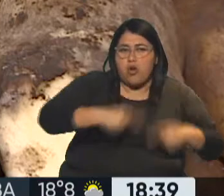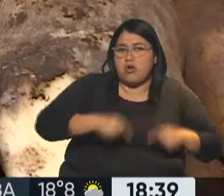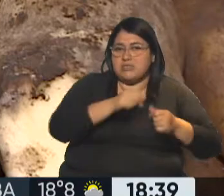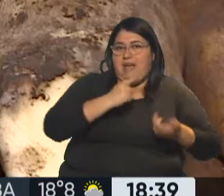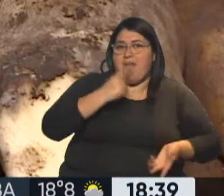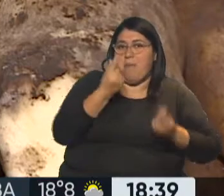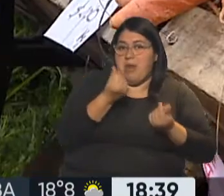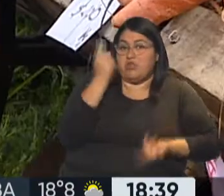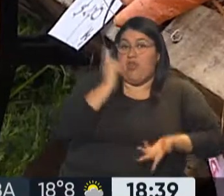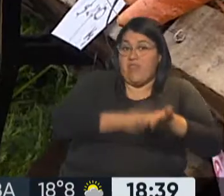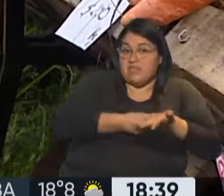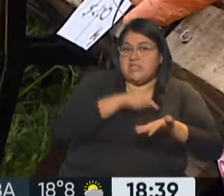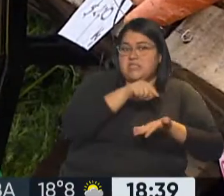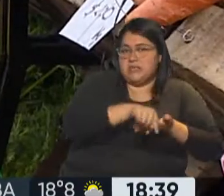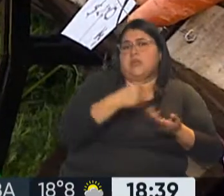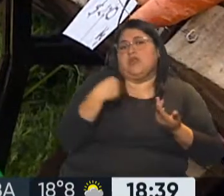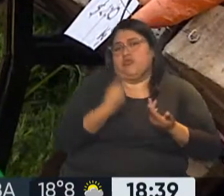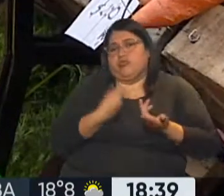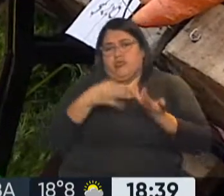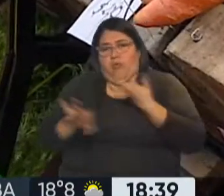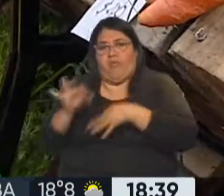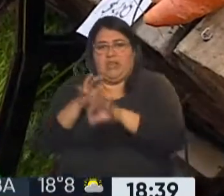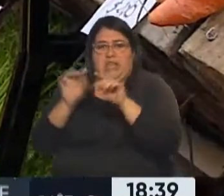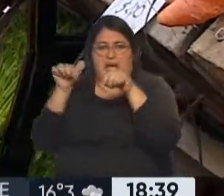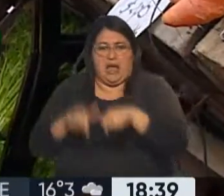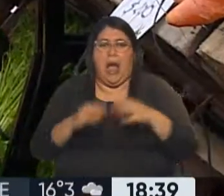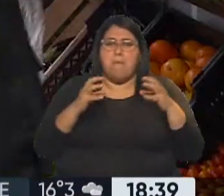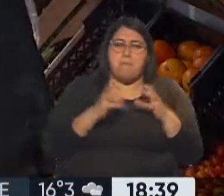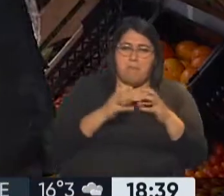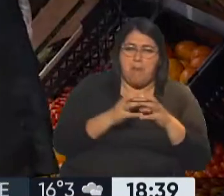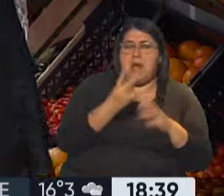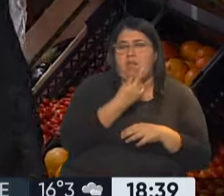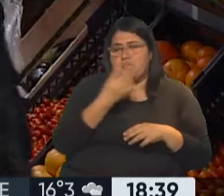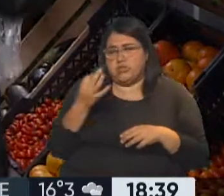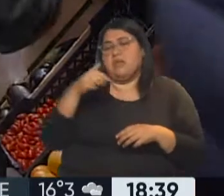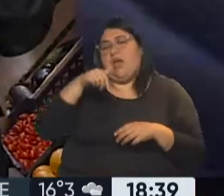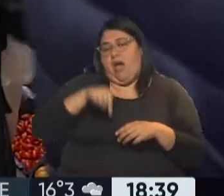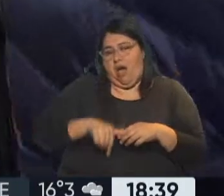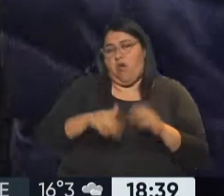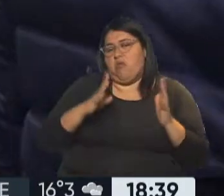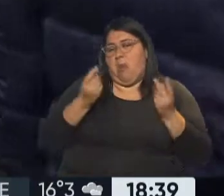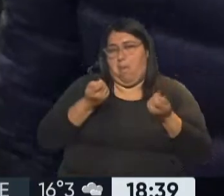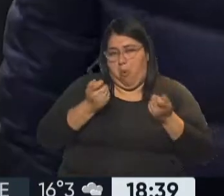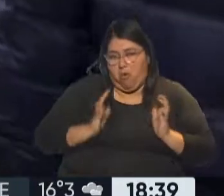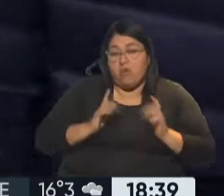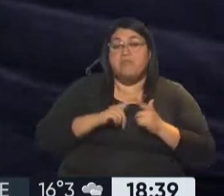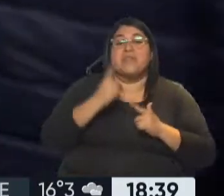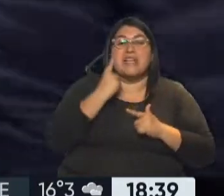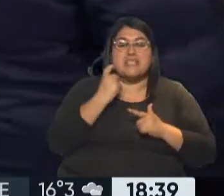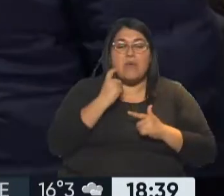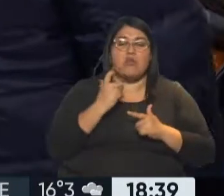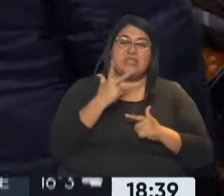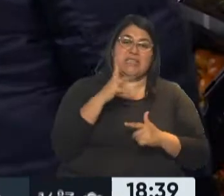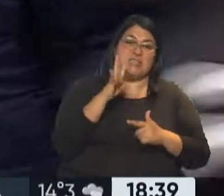ponen el precio y nosotros lo vendemos acá. Tenemos la papa 200, bueno, ahora hay muy poca, tenemos cebolla